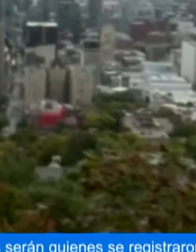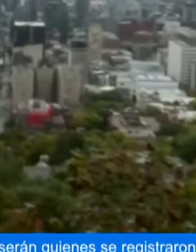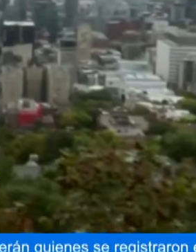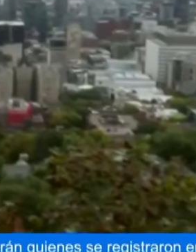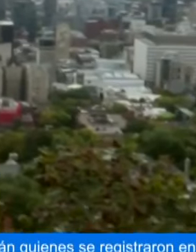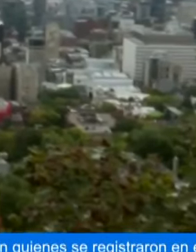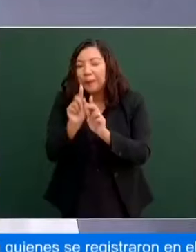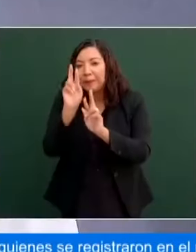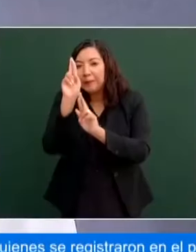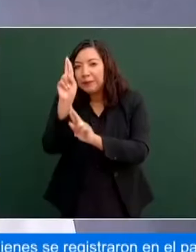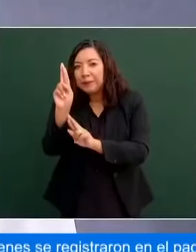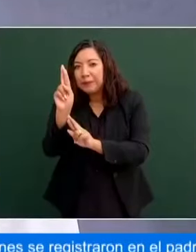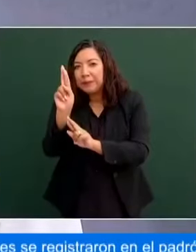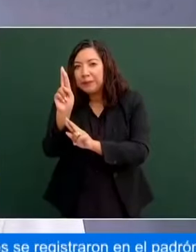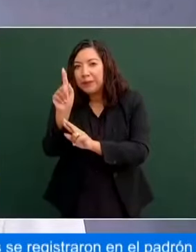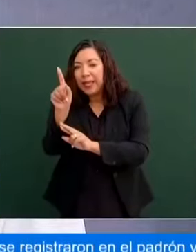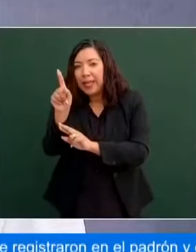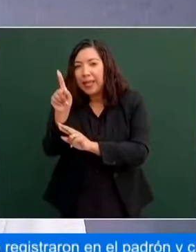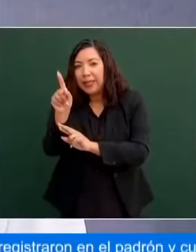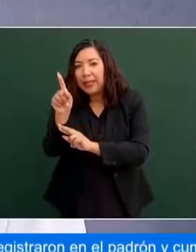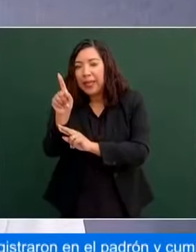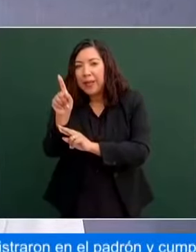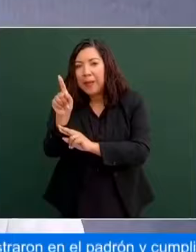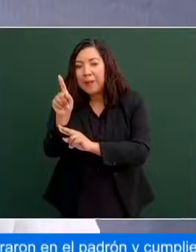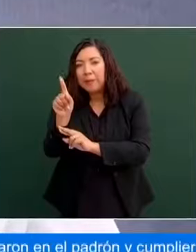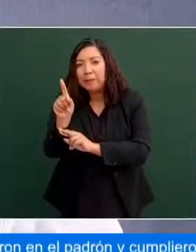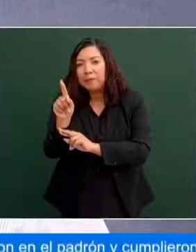Canadá, envió un mensaje a Justin Trudeau.